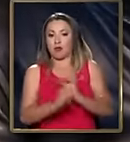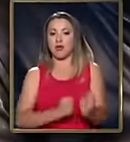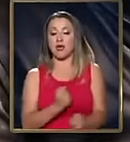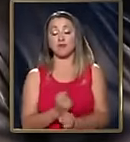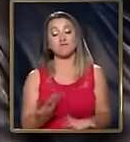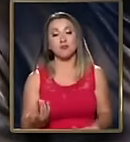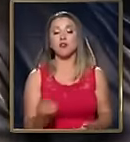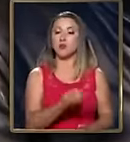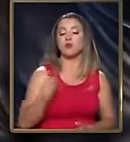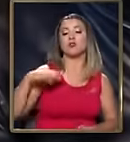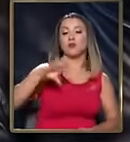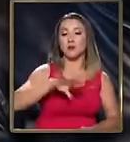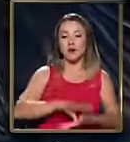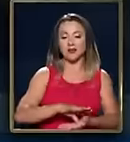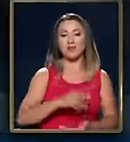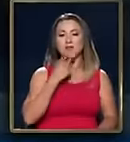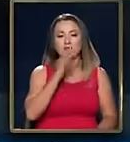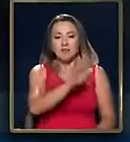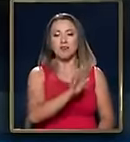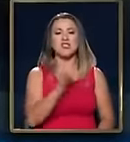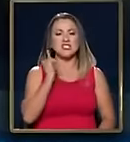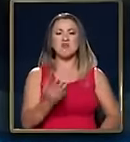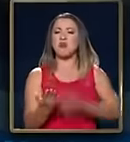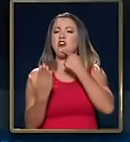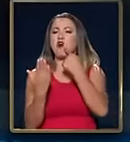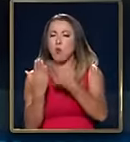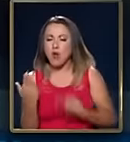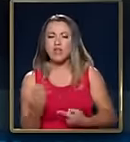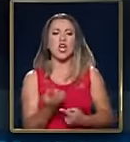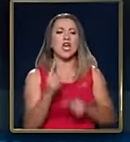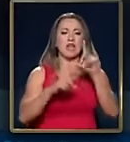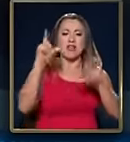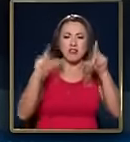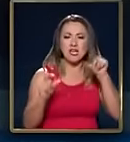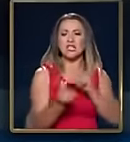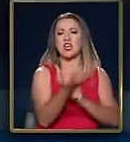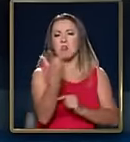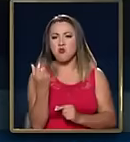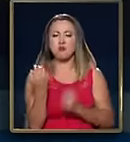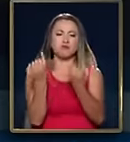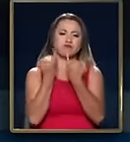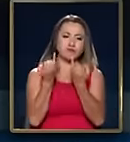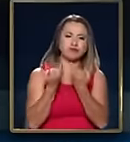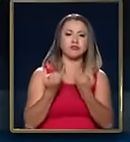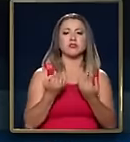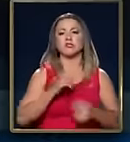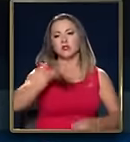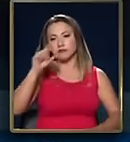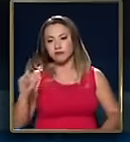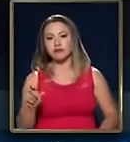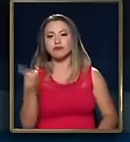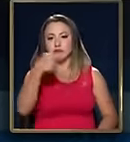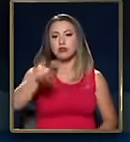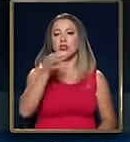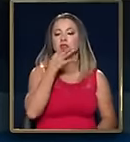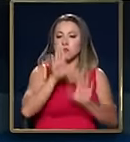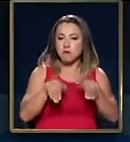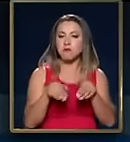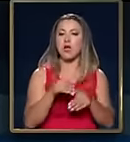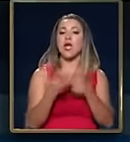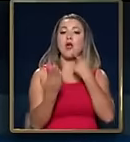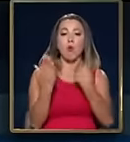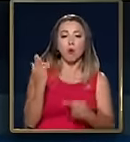nuestro país vive, mira, de encuestas, cifras, estadísticas, gráficos. Y esto no lo digo yo, lo dicen las mismas encuestas,